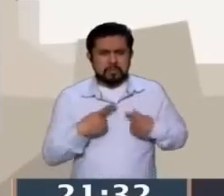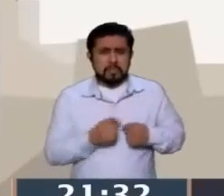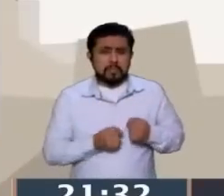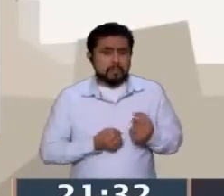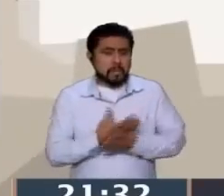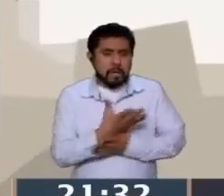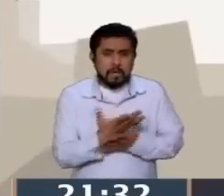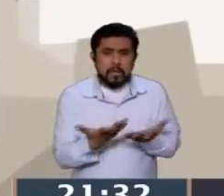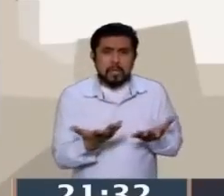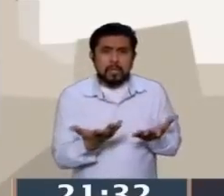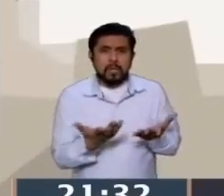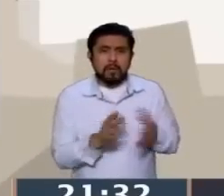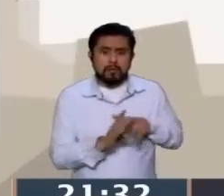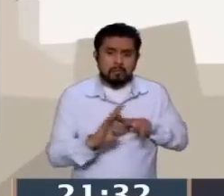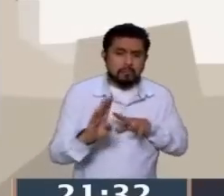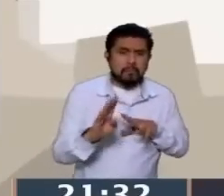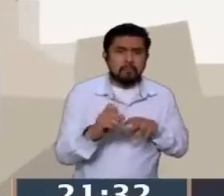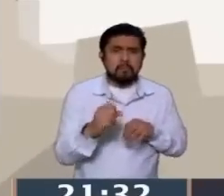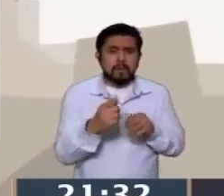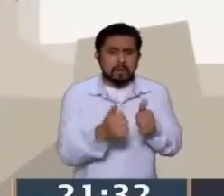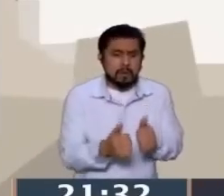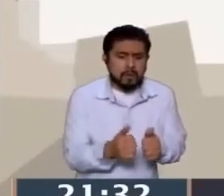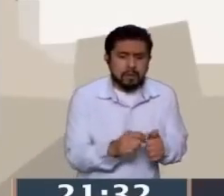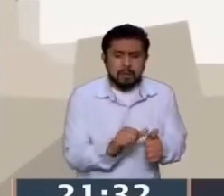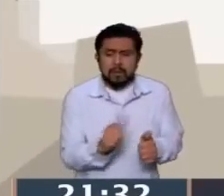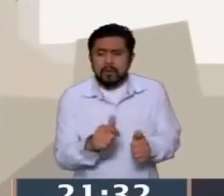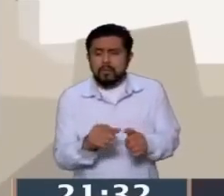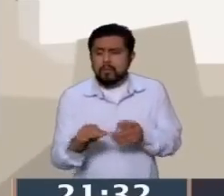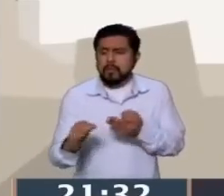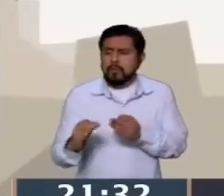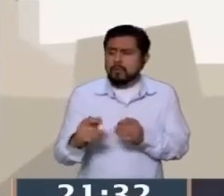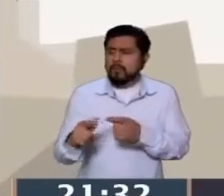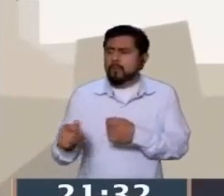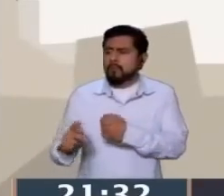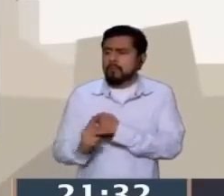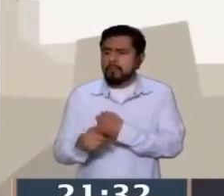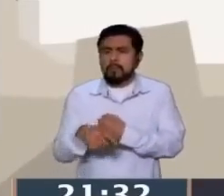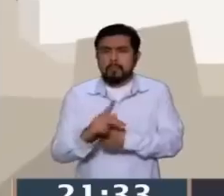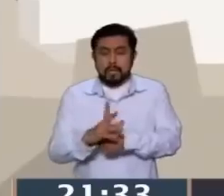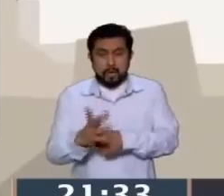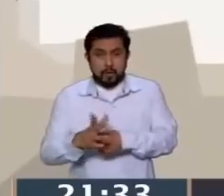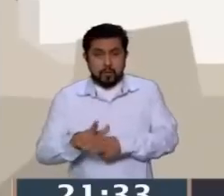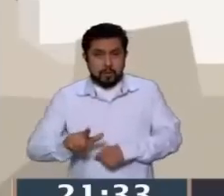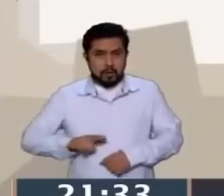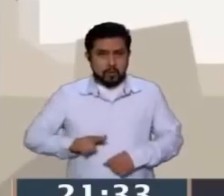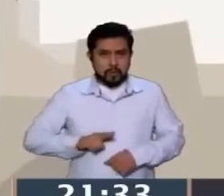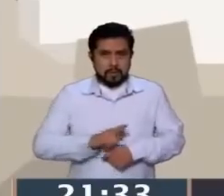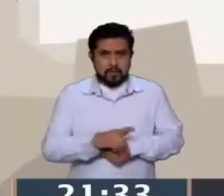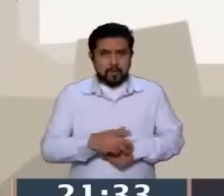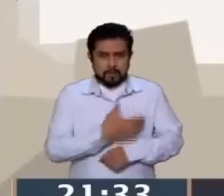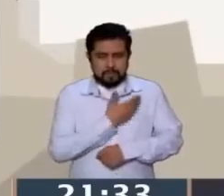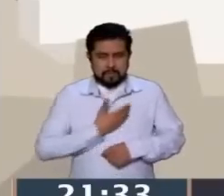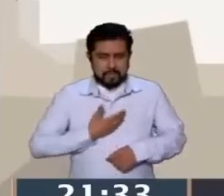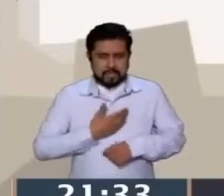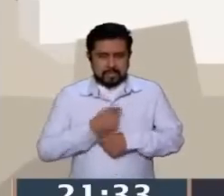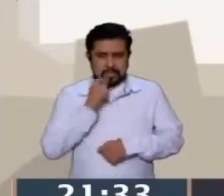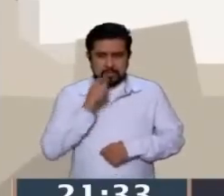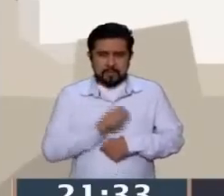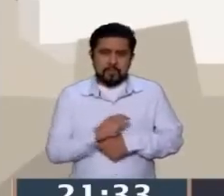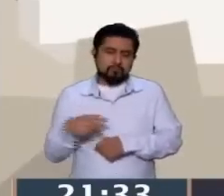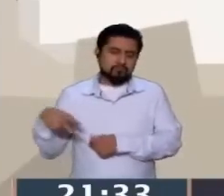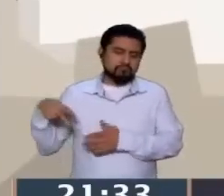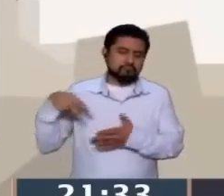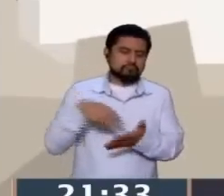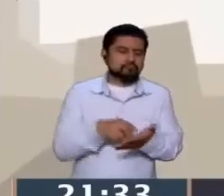sus casas ya sea como desplazados o como refugiados pero el gobierno de selensky aparece en todos los parlamentos del mundo en Cumbres